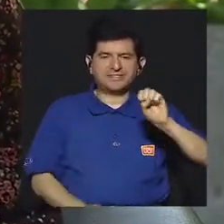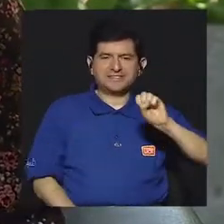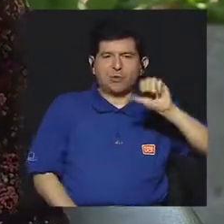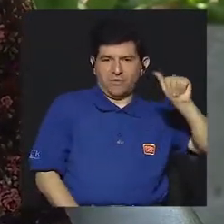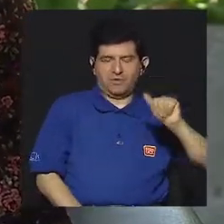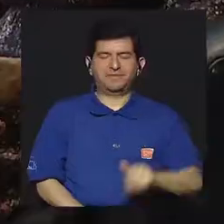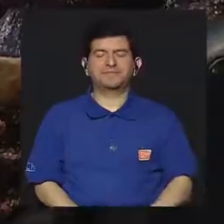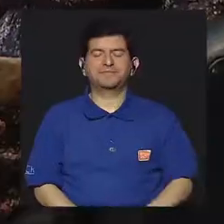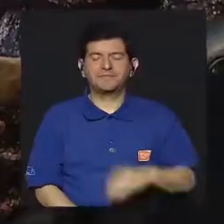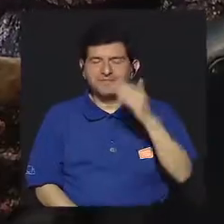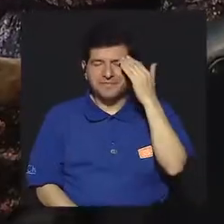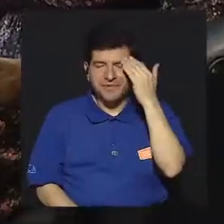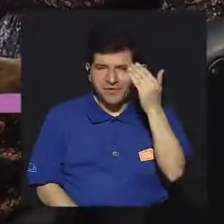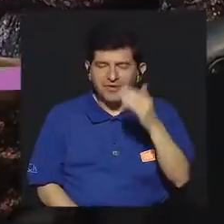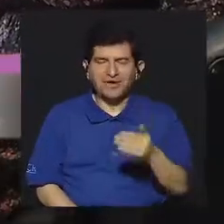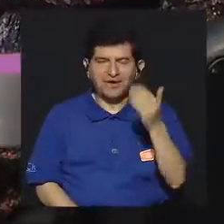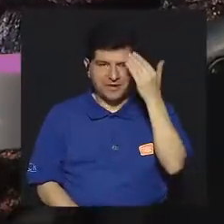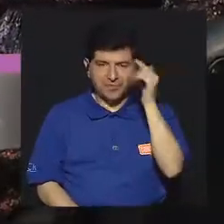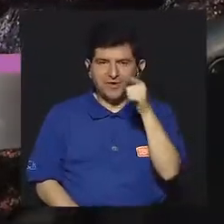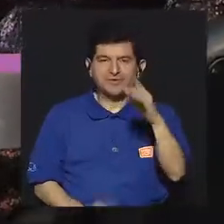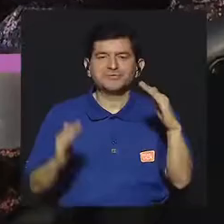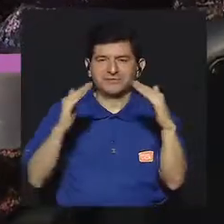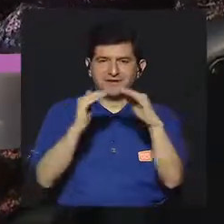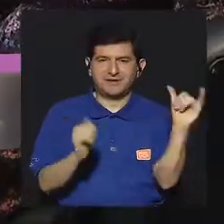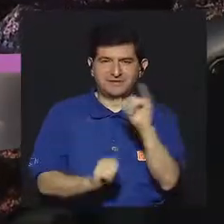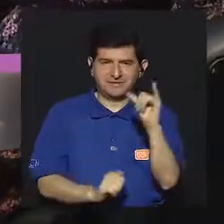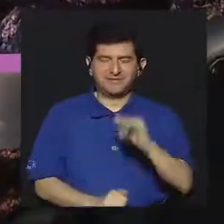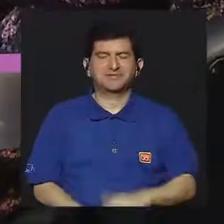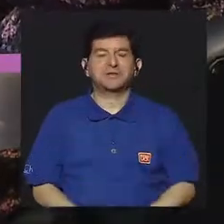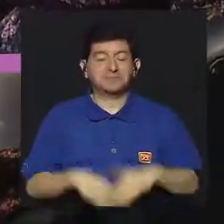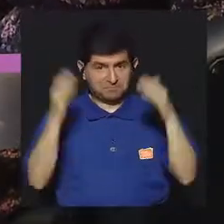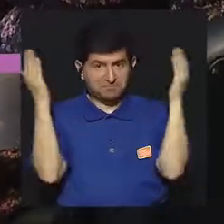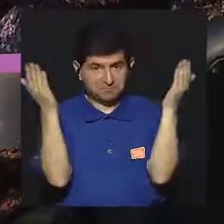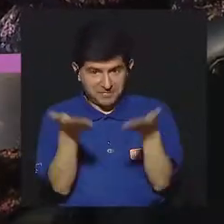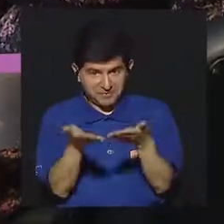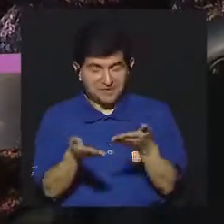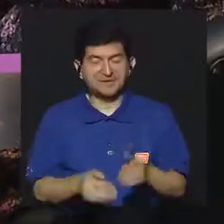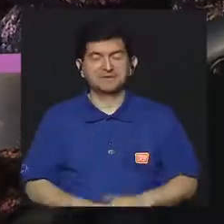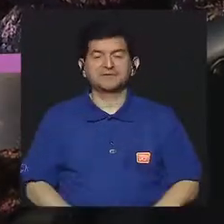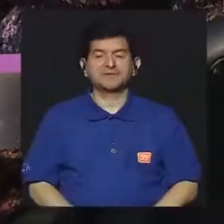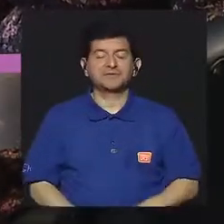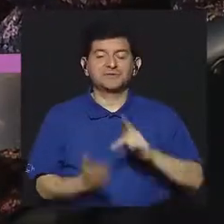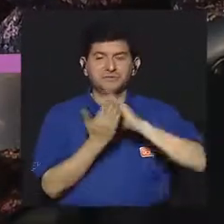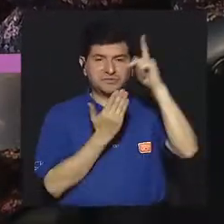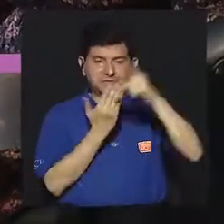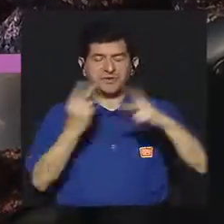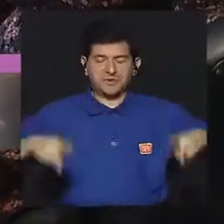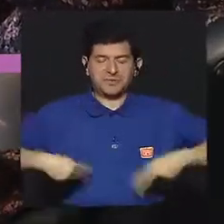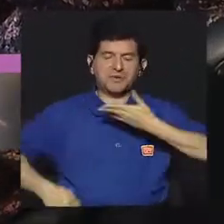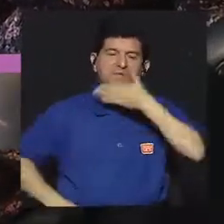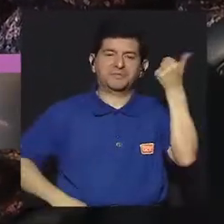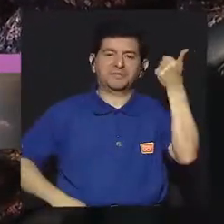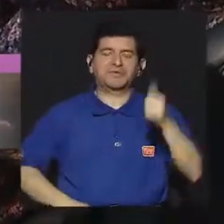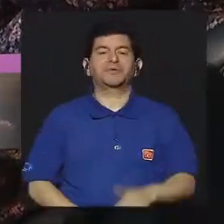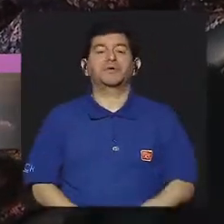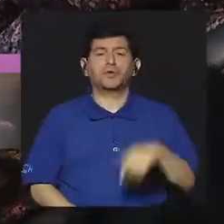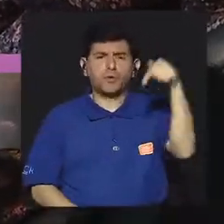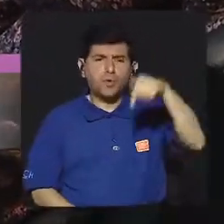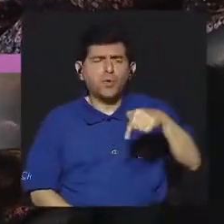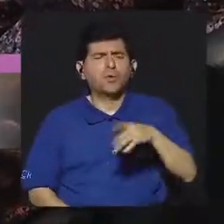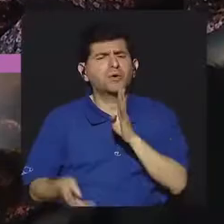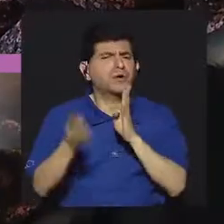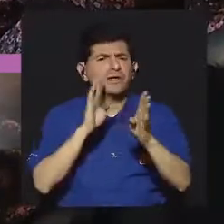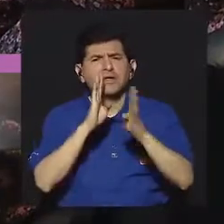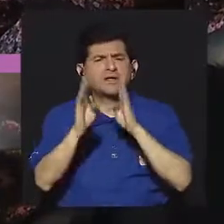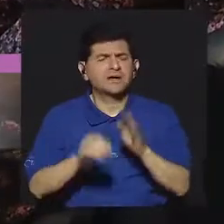compañero Saúl Aguilar. Hola Fabiola y hola a ustedes en sus hogares. Bienvenidos, como dice Fabiola, a su programa Vivir Mejor. Y para hoy